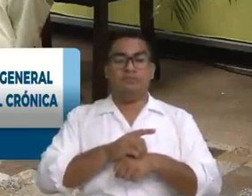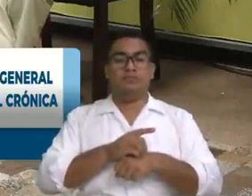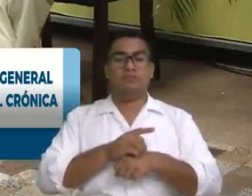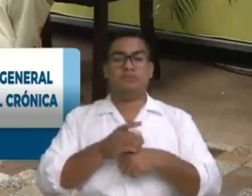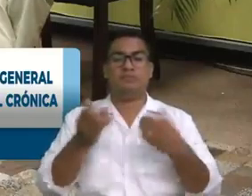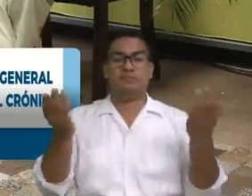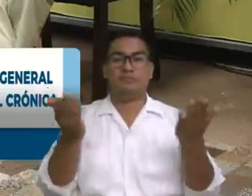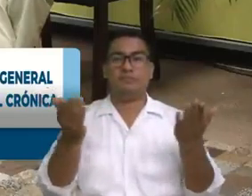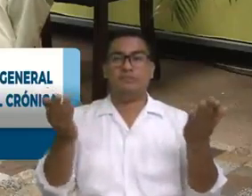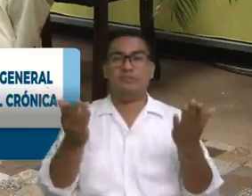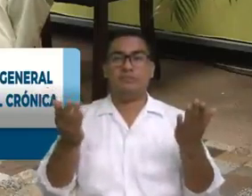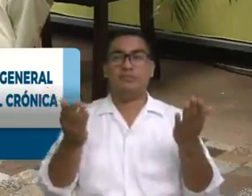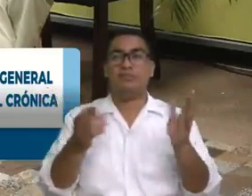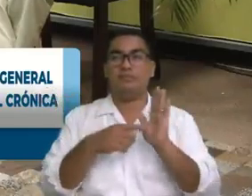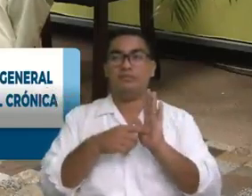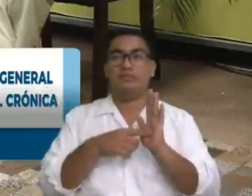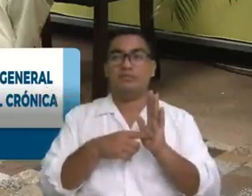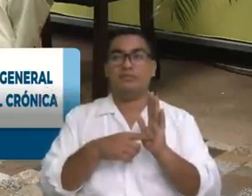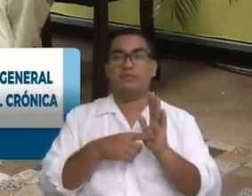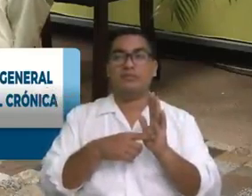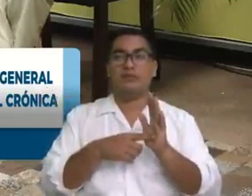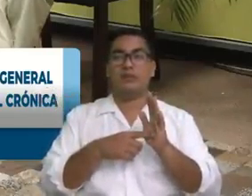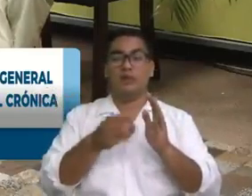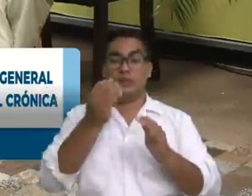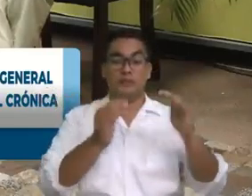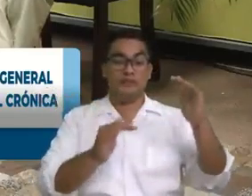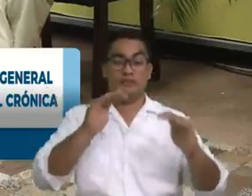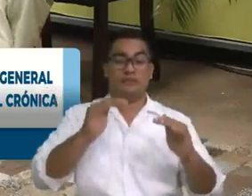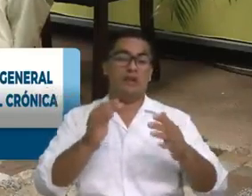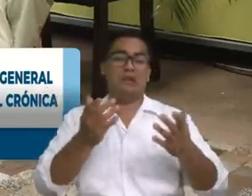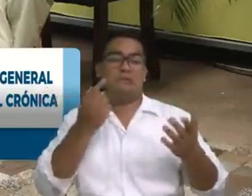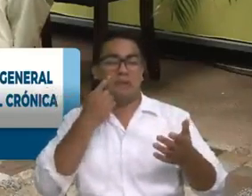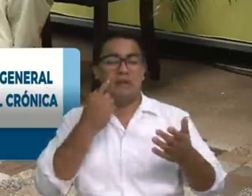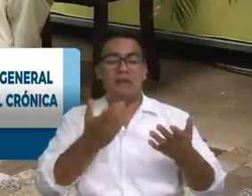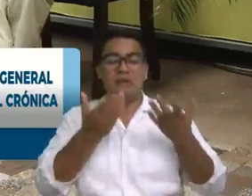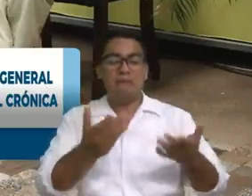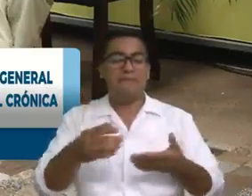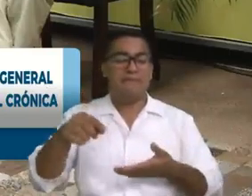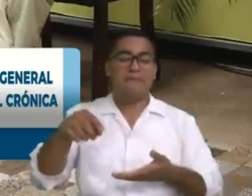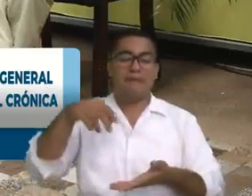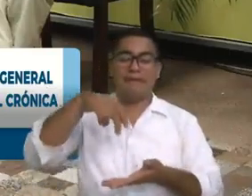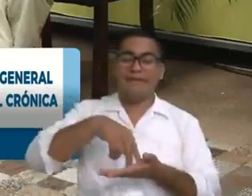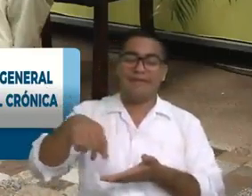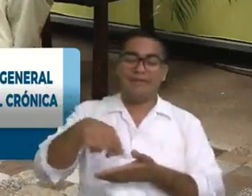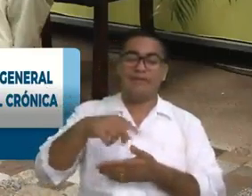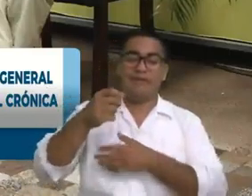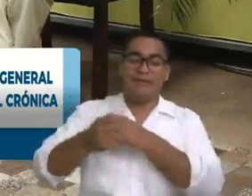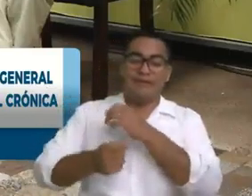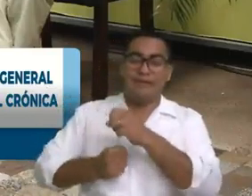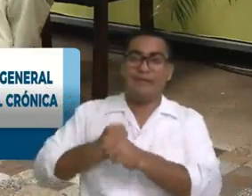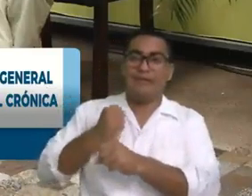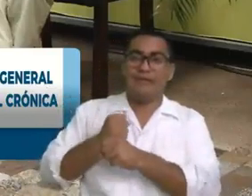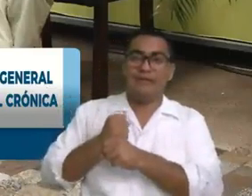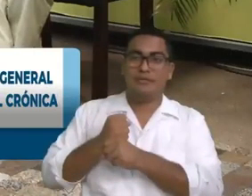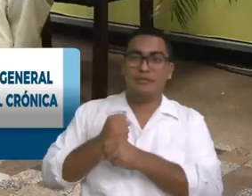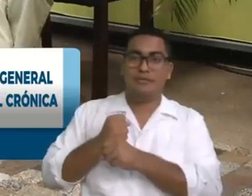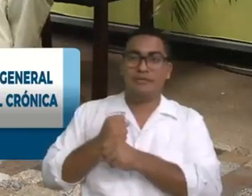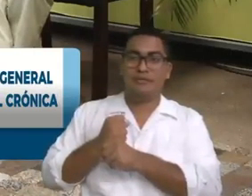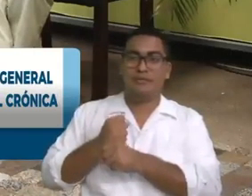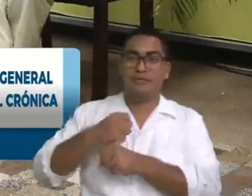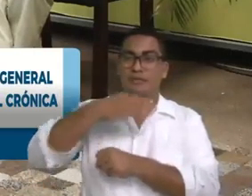nosotros hacemos un balance de acuerdo al peso, de acuerdo a la edad, de acuerdo de la